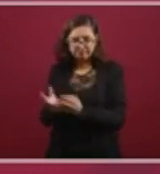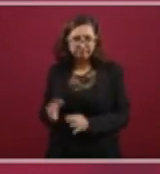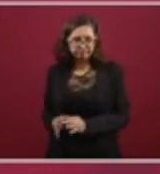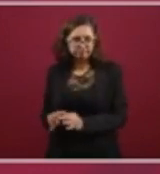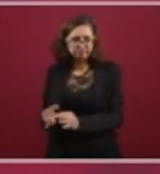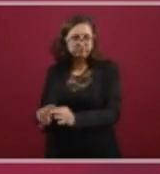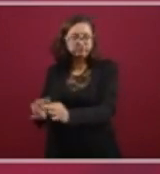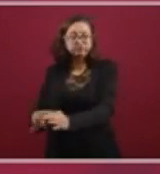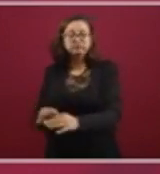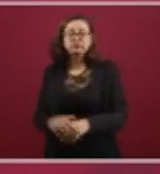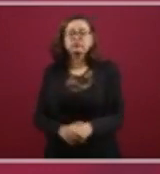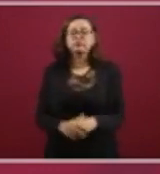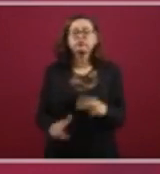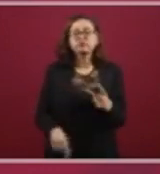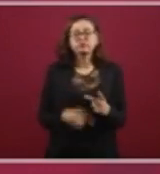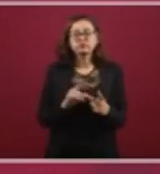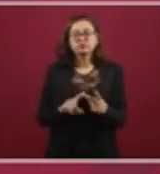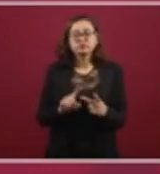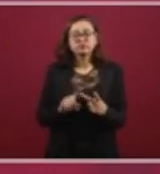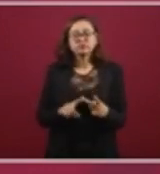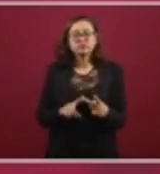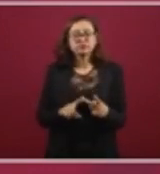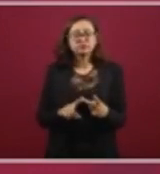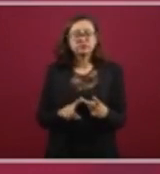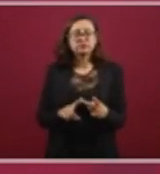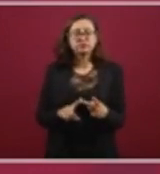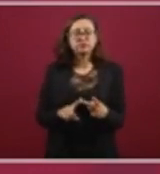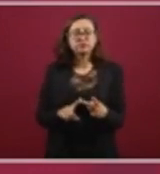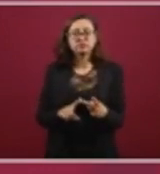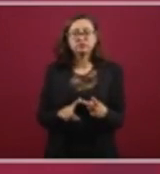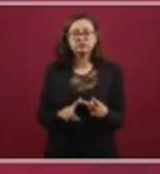Lo segundo es que